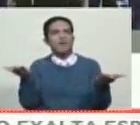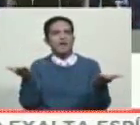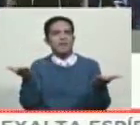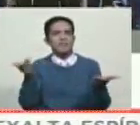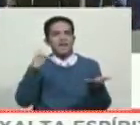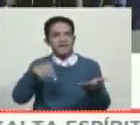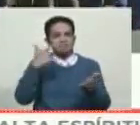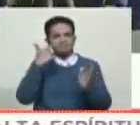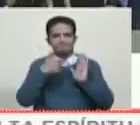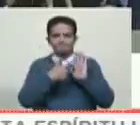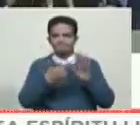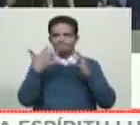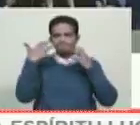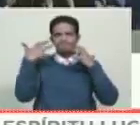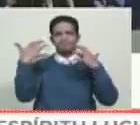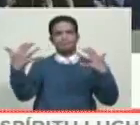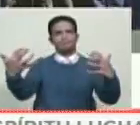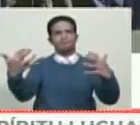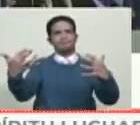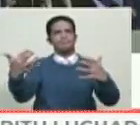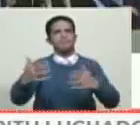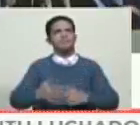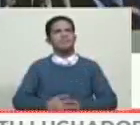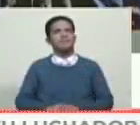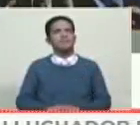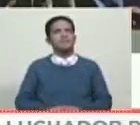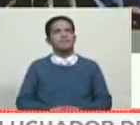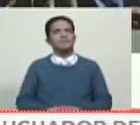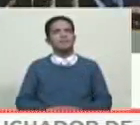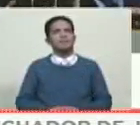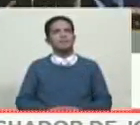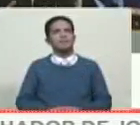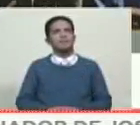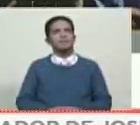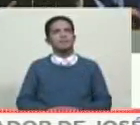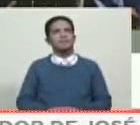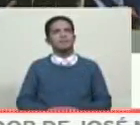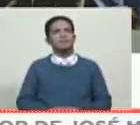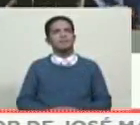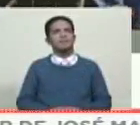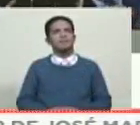acto impresionante del Estado Lara. El compatriota